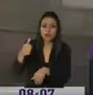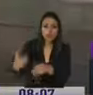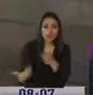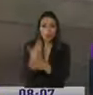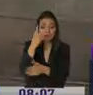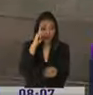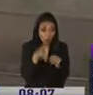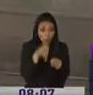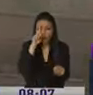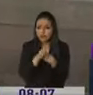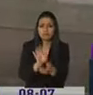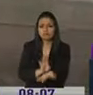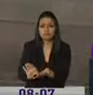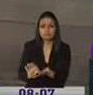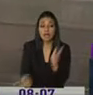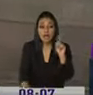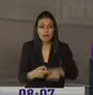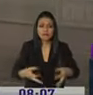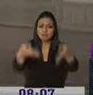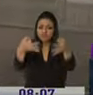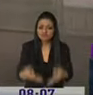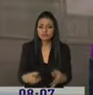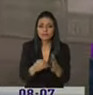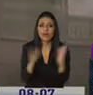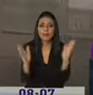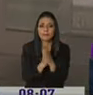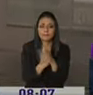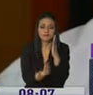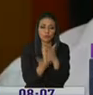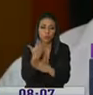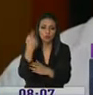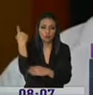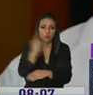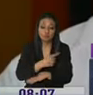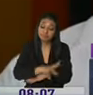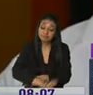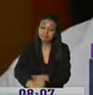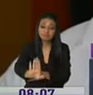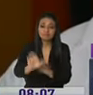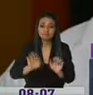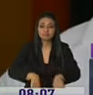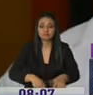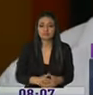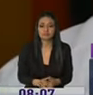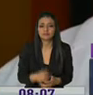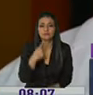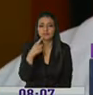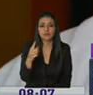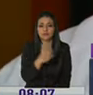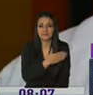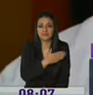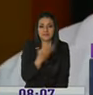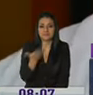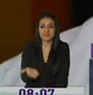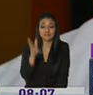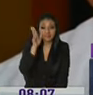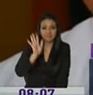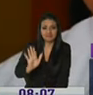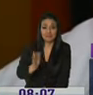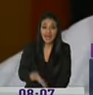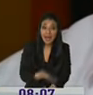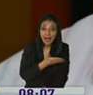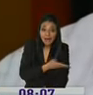trato de ambas prefecturas hasta que no vean aplicada la nueva tarifa. Para nosotros ya no nos genera una credibilidad porque